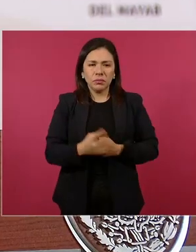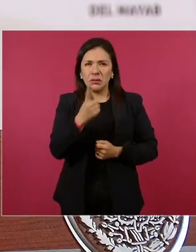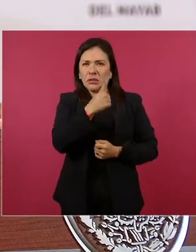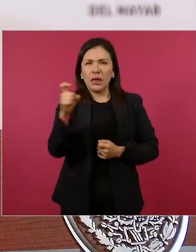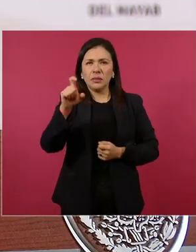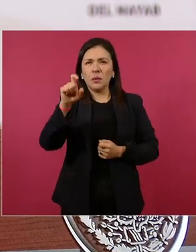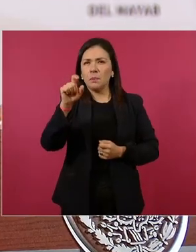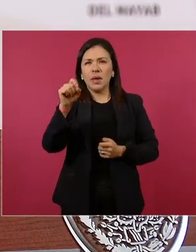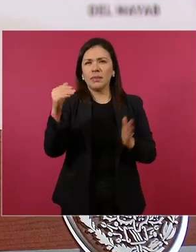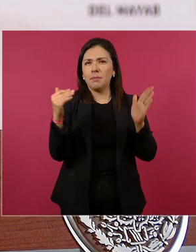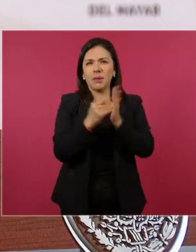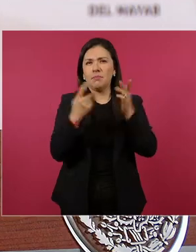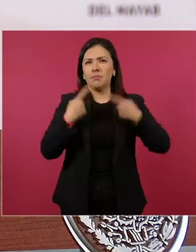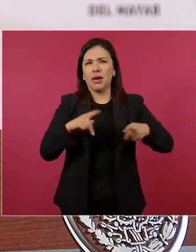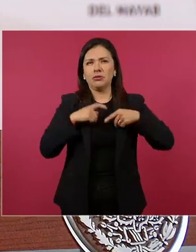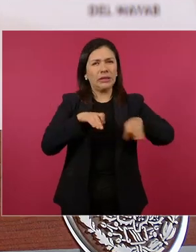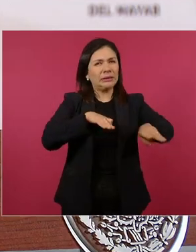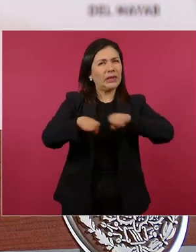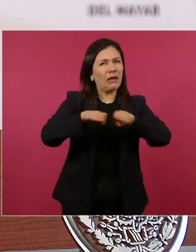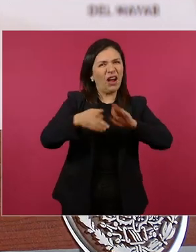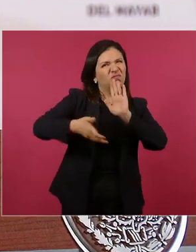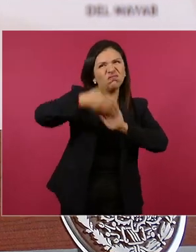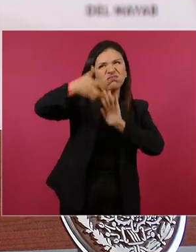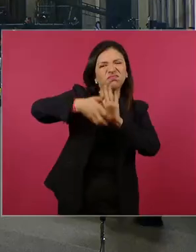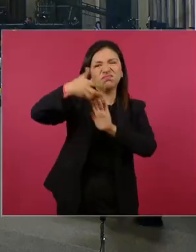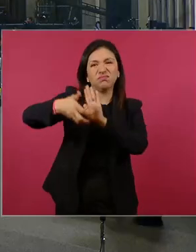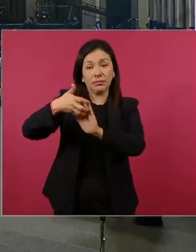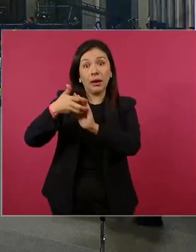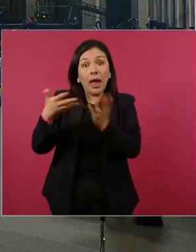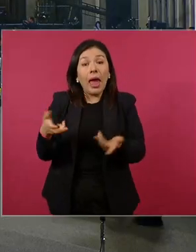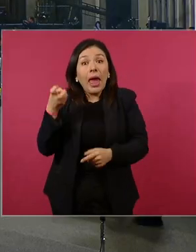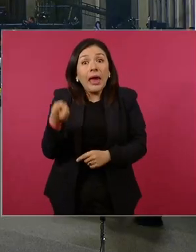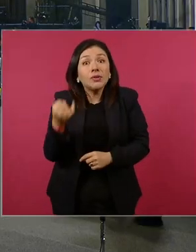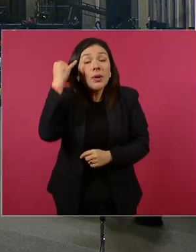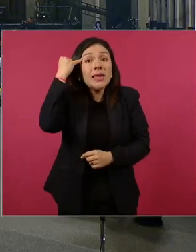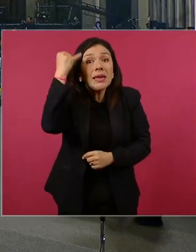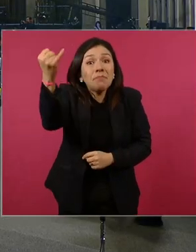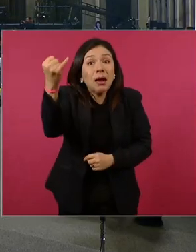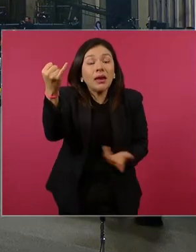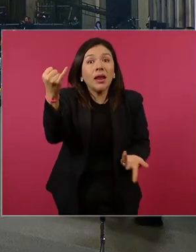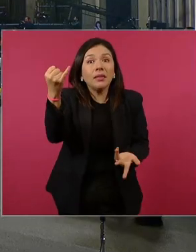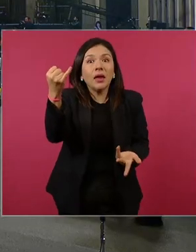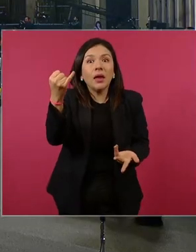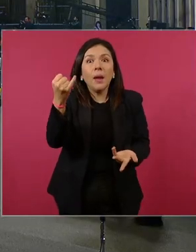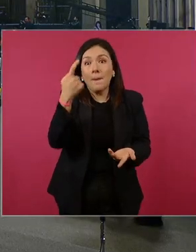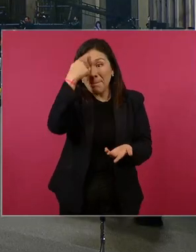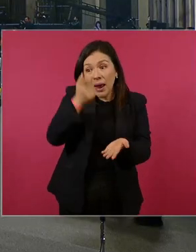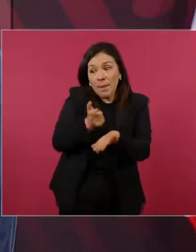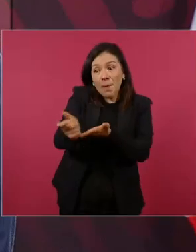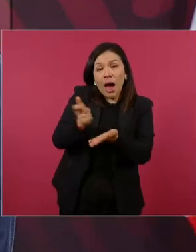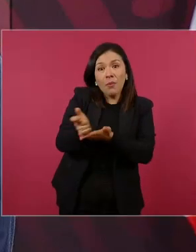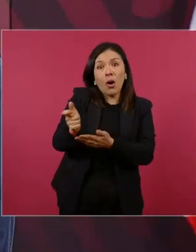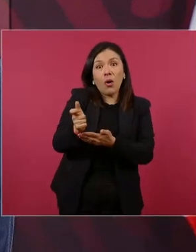120 mil trabajadores de la construcción. Imagínense lo que significa la nómina